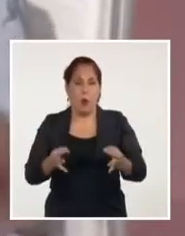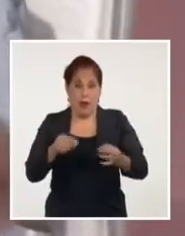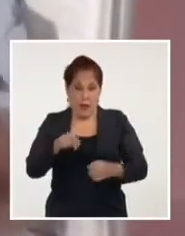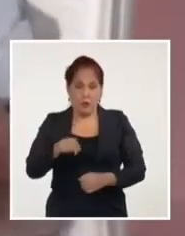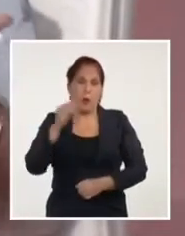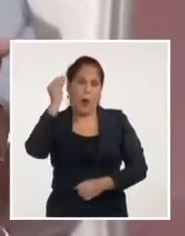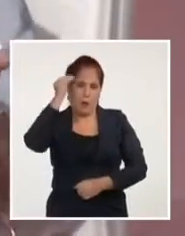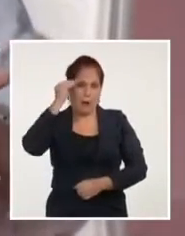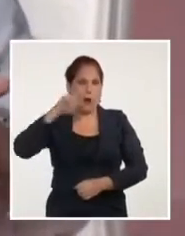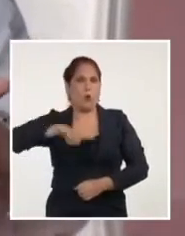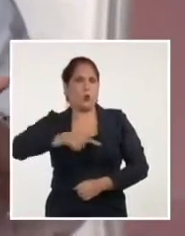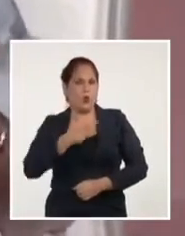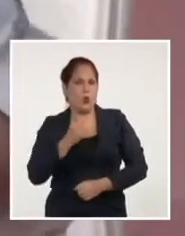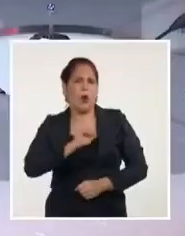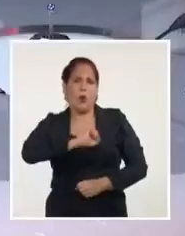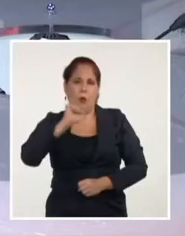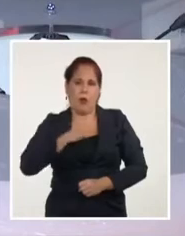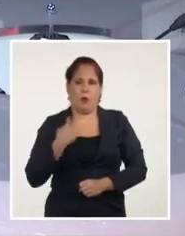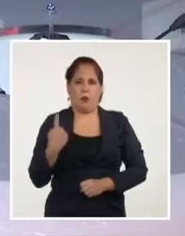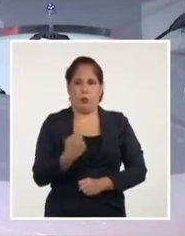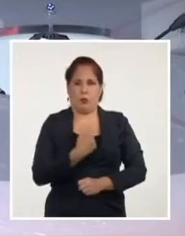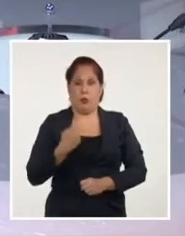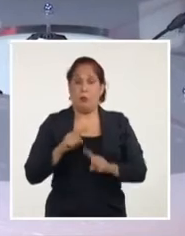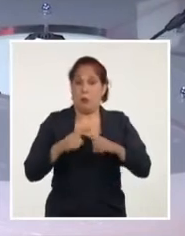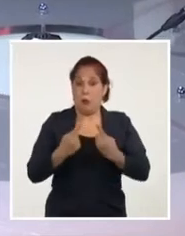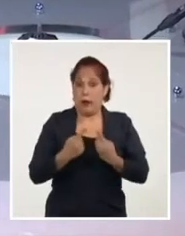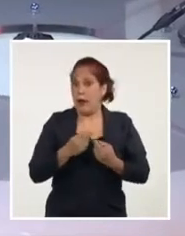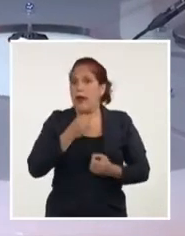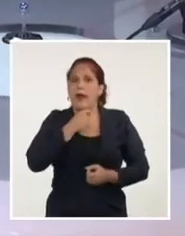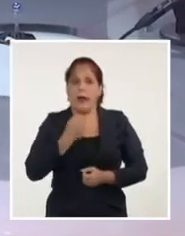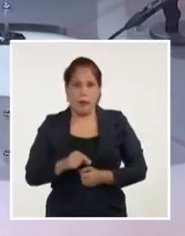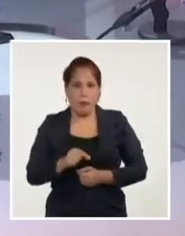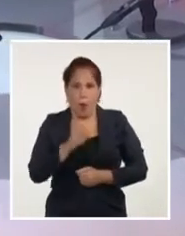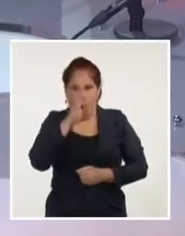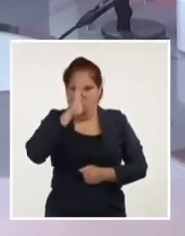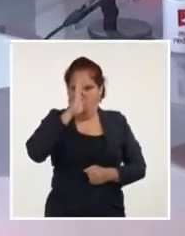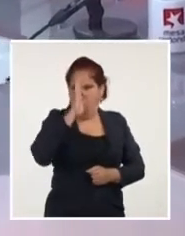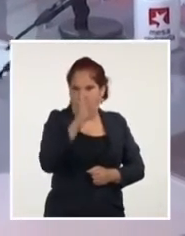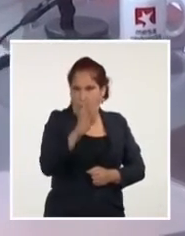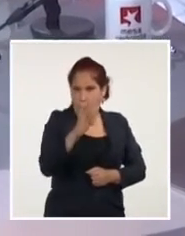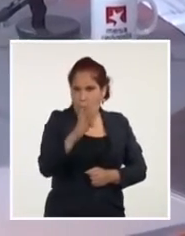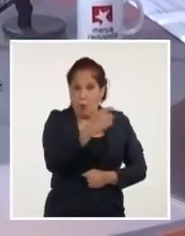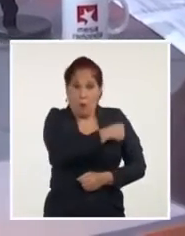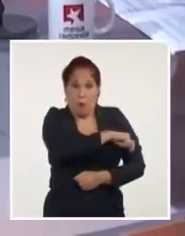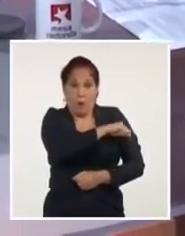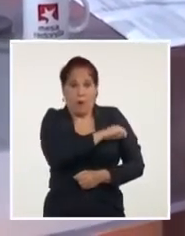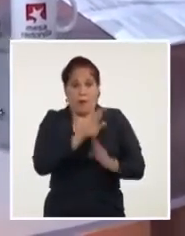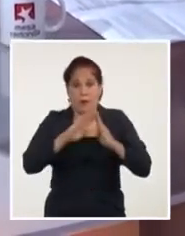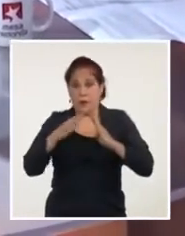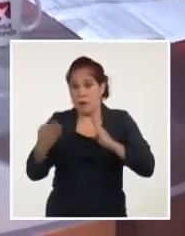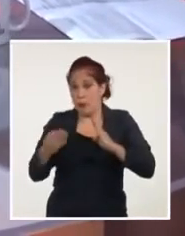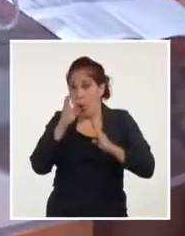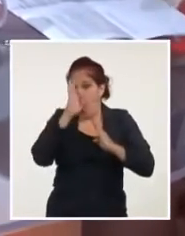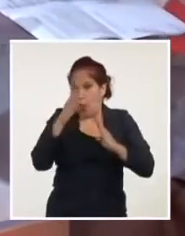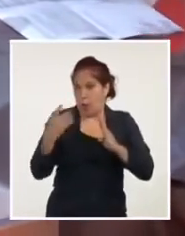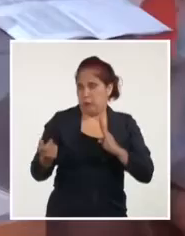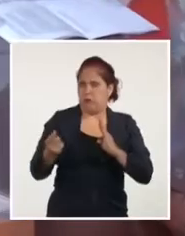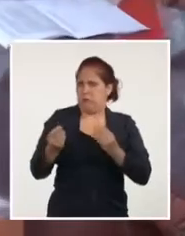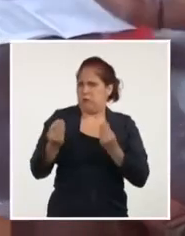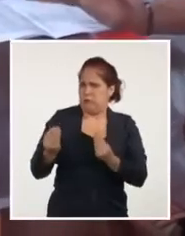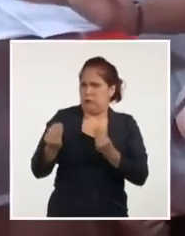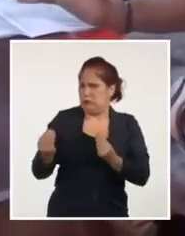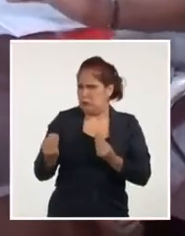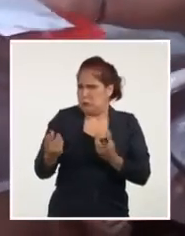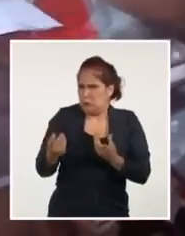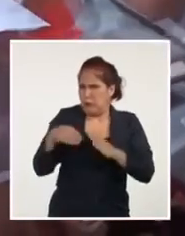cultura que tenemos que ganar todos, porque lo que no puede pasar es que el odio al que me está incitando alguien, bien, por muy mal que yo esté, por muy